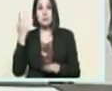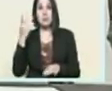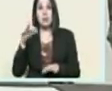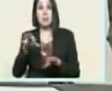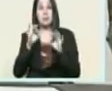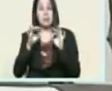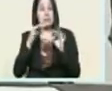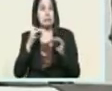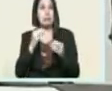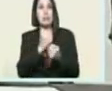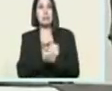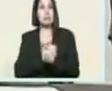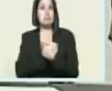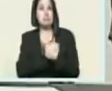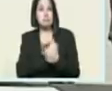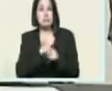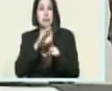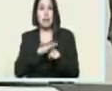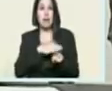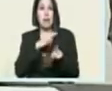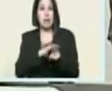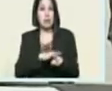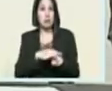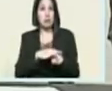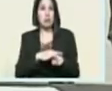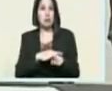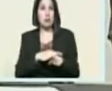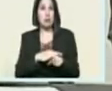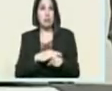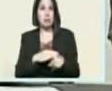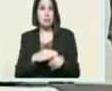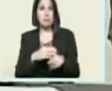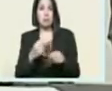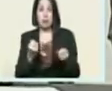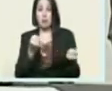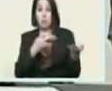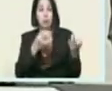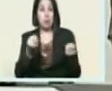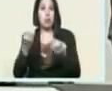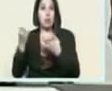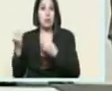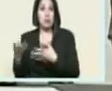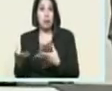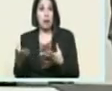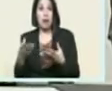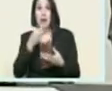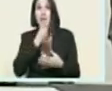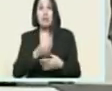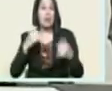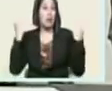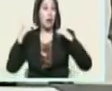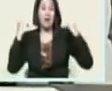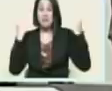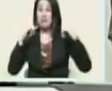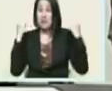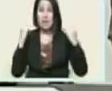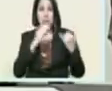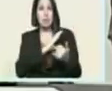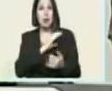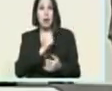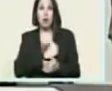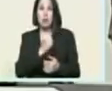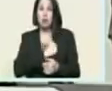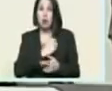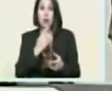especial cariño, especial amor. Porque todas estas cosas son las que tenemos que garantizar. Las navidades son una fiesta para nosotros, los católicos,